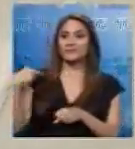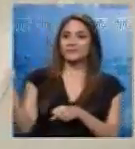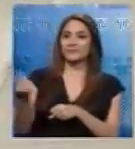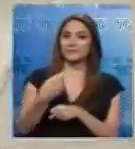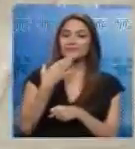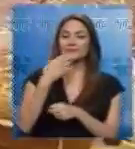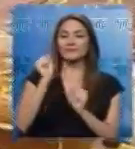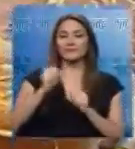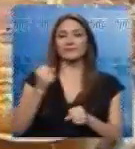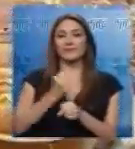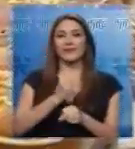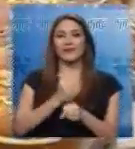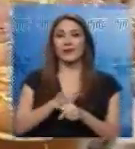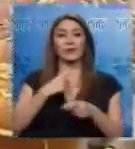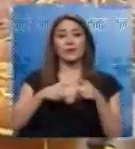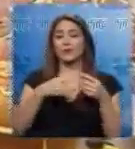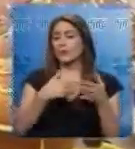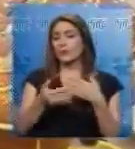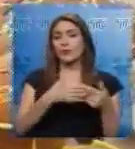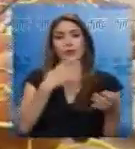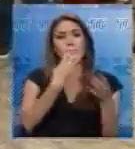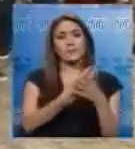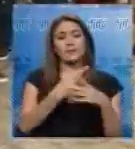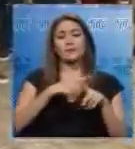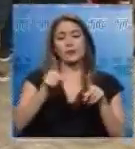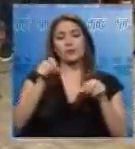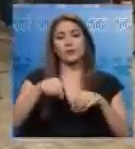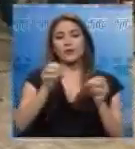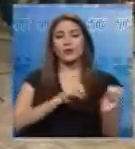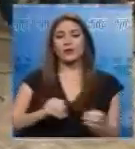pueden realizar pese a estar privados de la libertad.